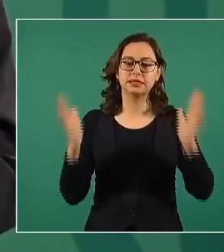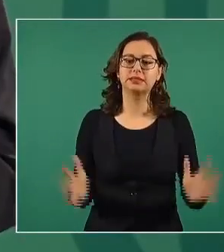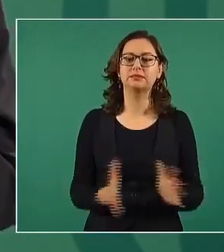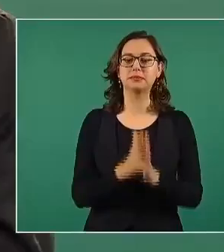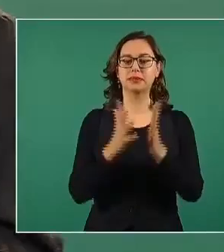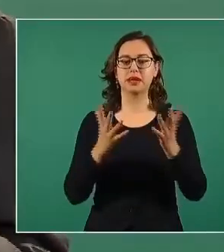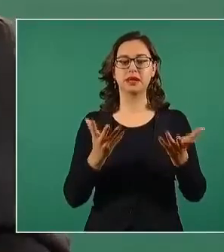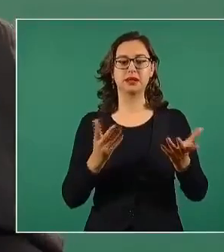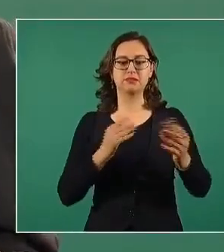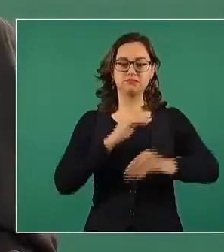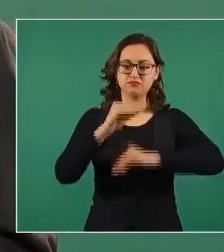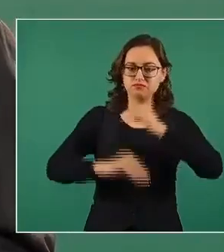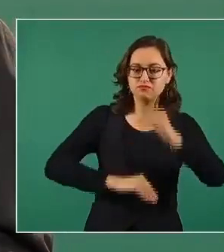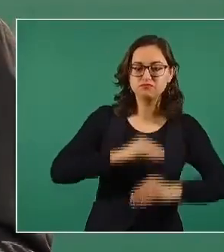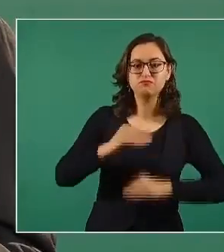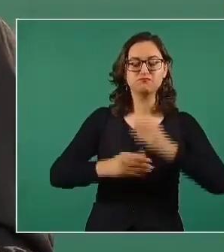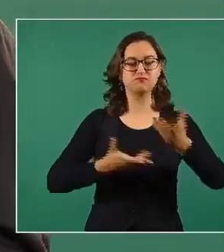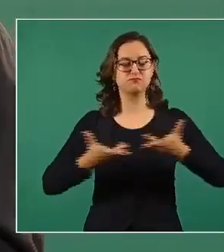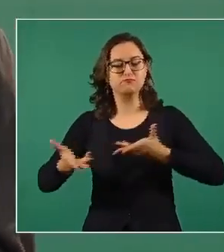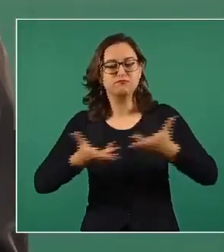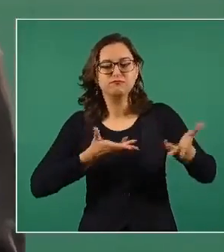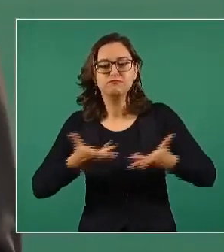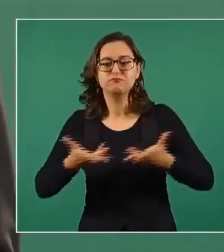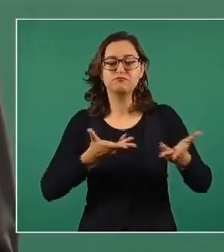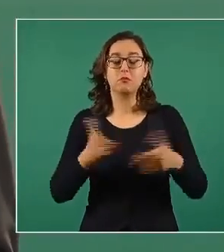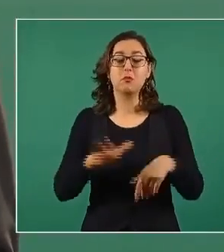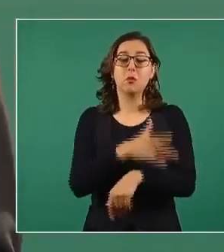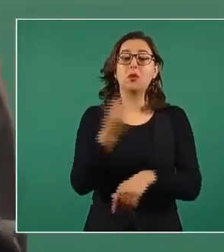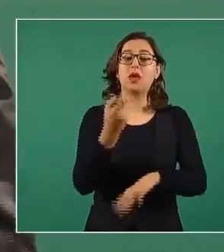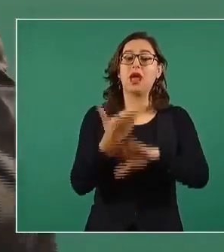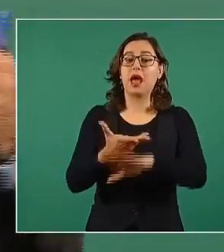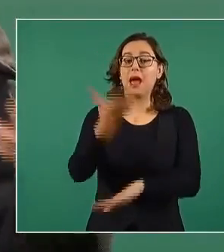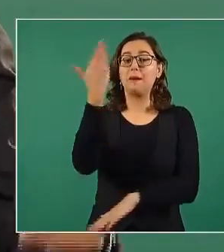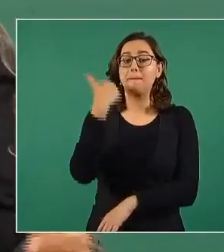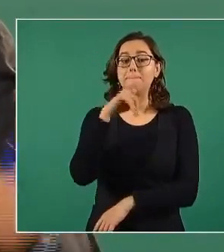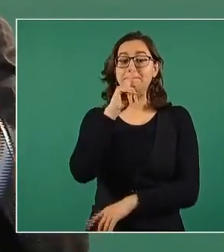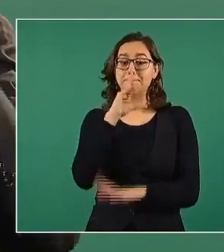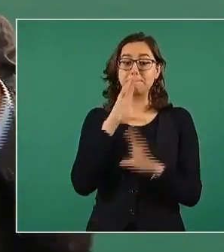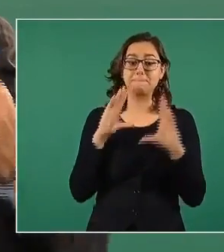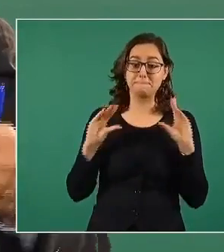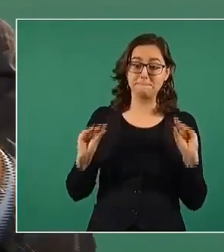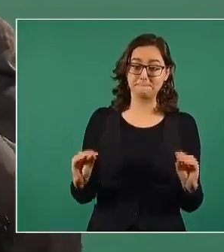debates. Todo esto se ocultaba anteriormente y ahora